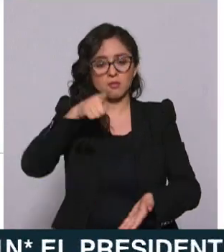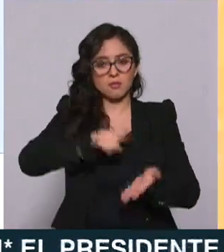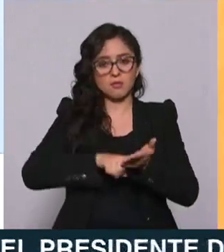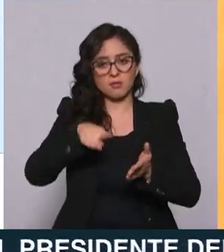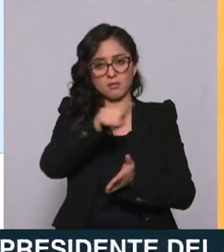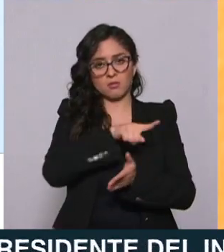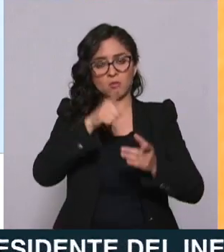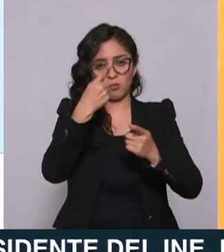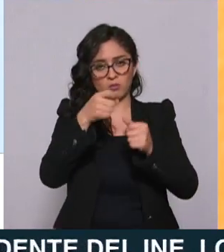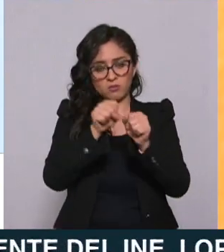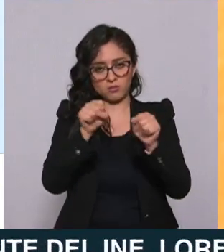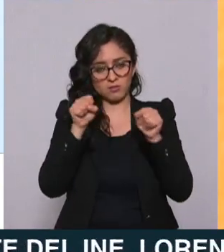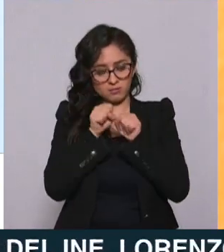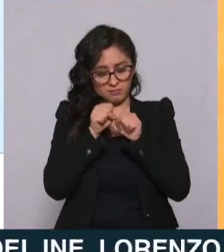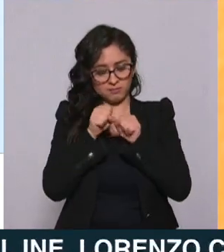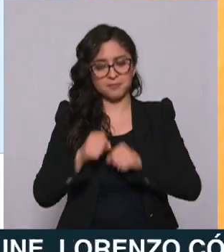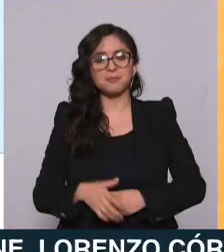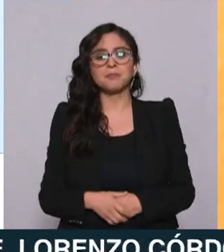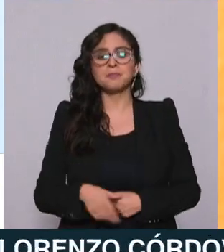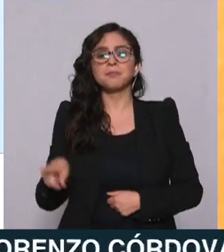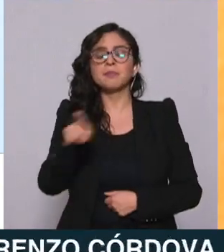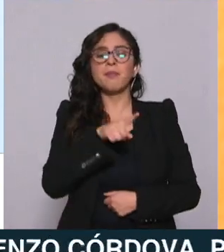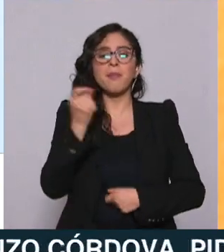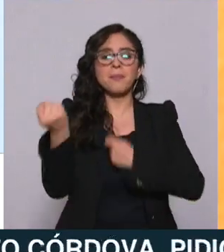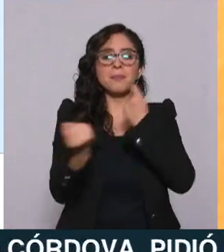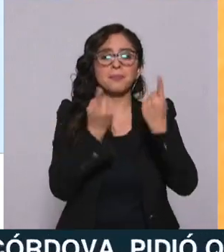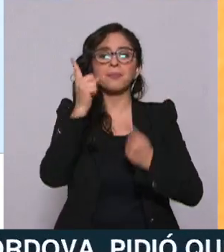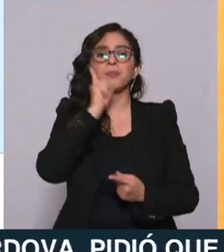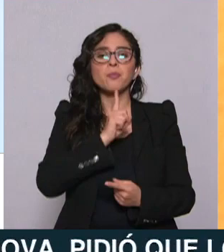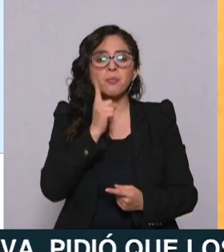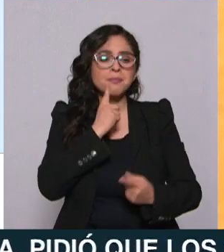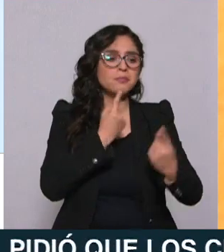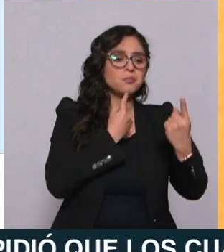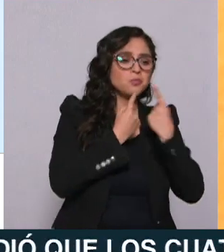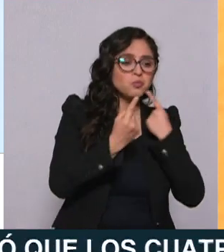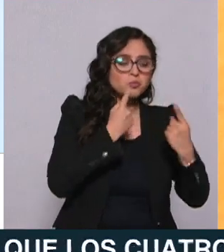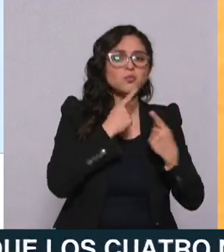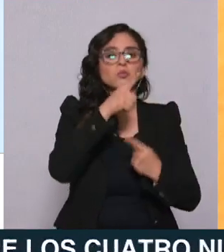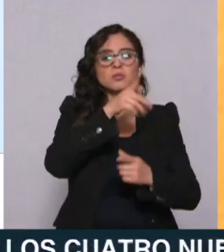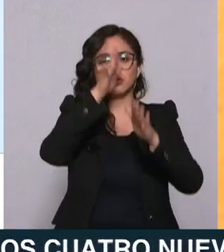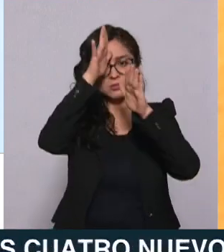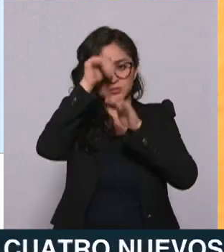cubículo. Estuvimos hablando algunas niñas con ellas para ver,